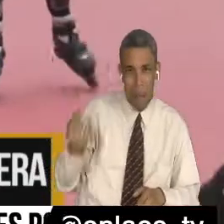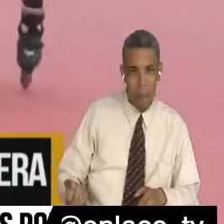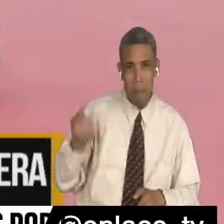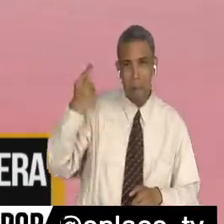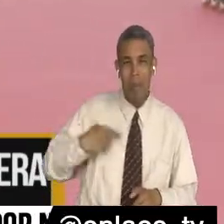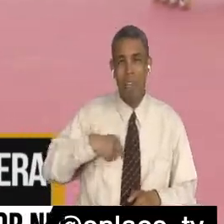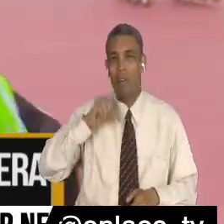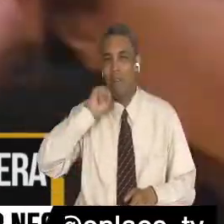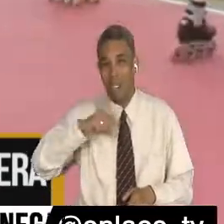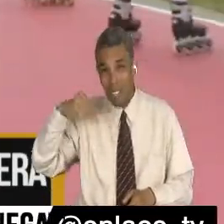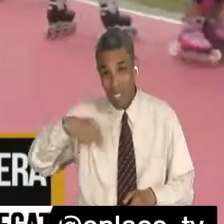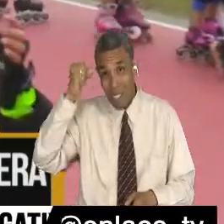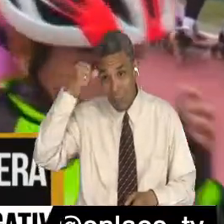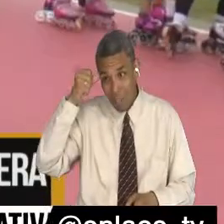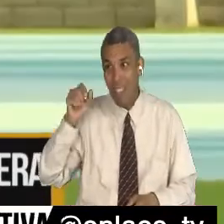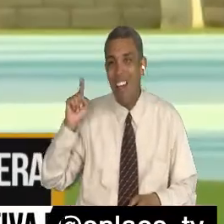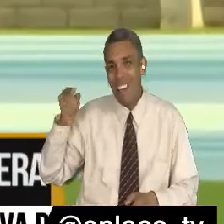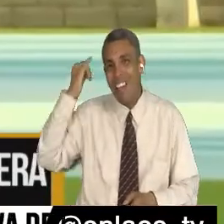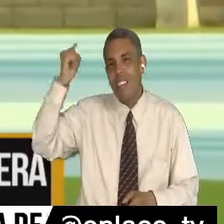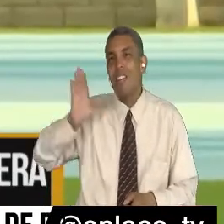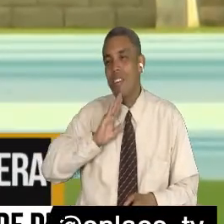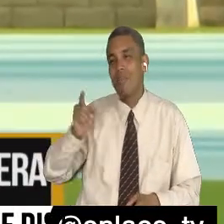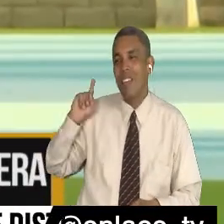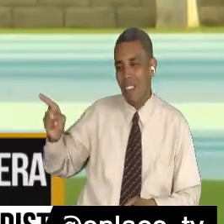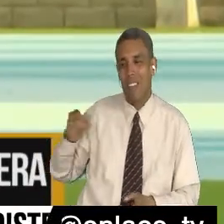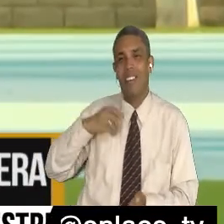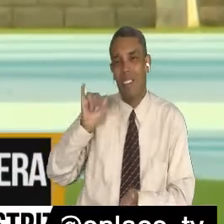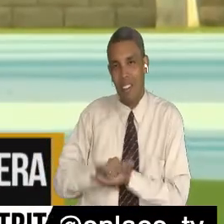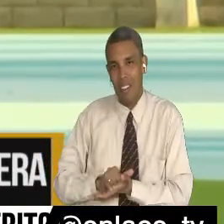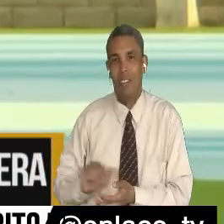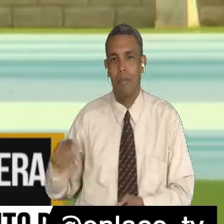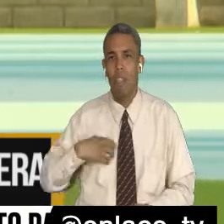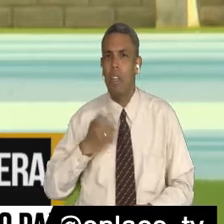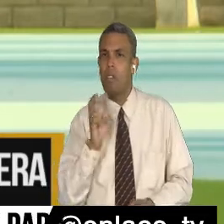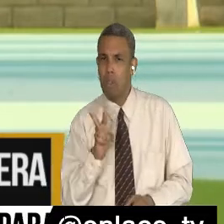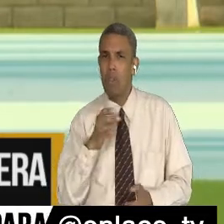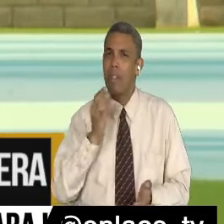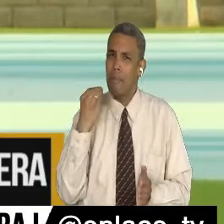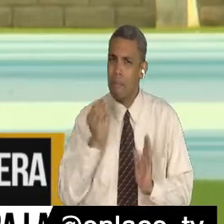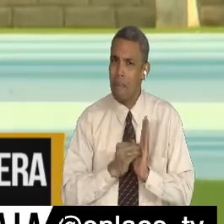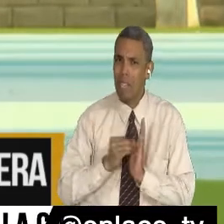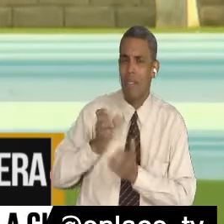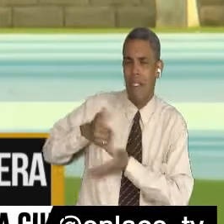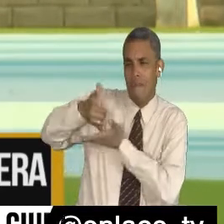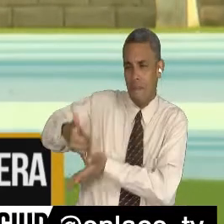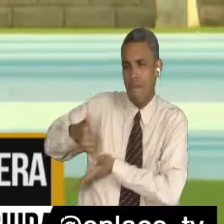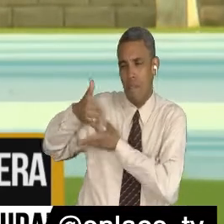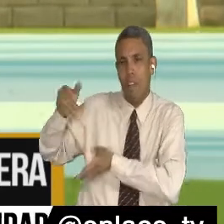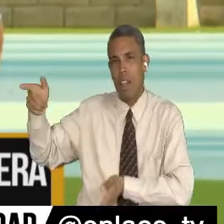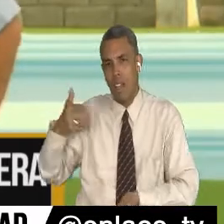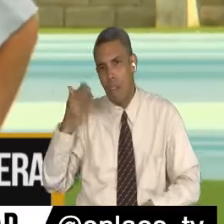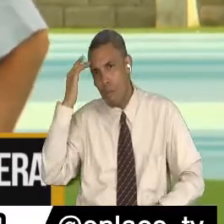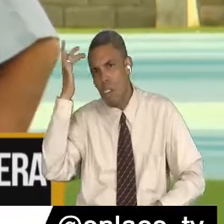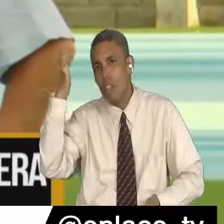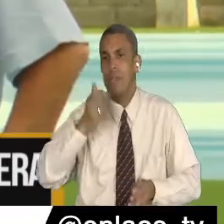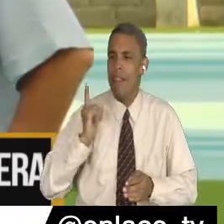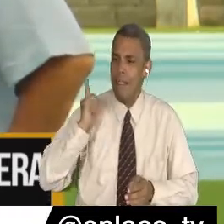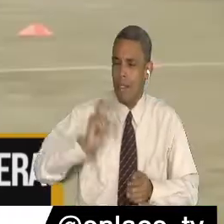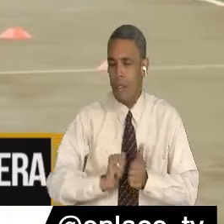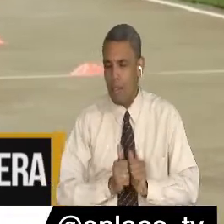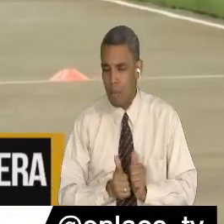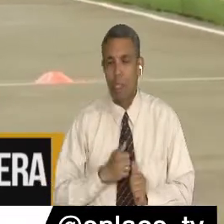sido 12 veces reconocido como el mejor dirigente deportivo de Colombia. Recibió la Cruz de Boyacá y estuvo 18 años